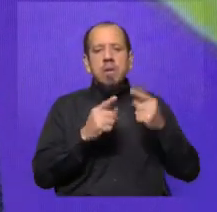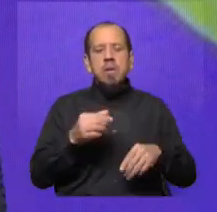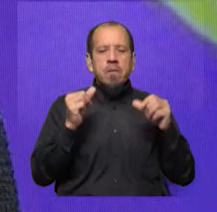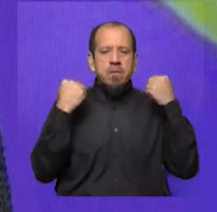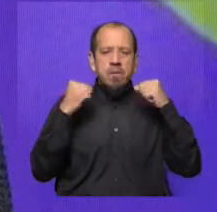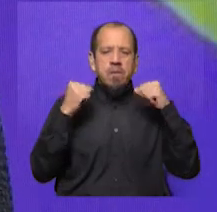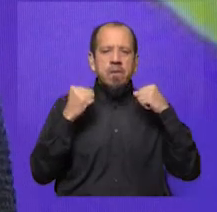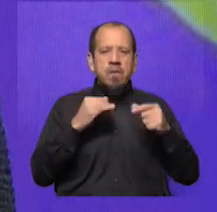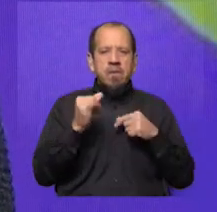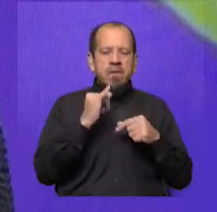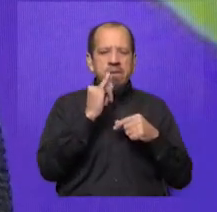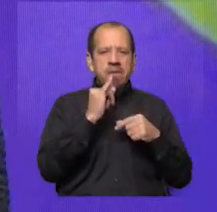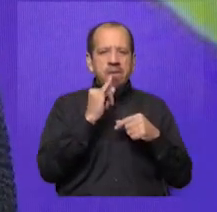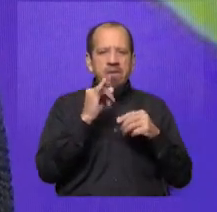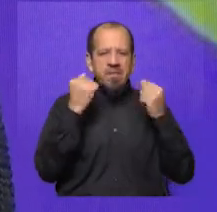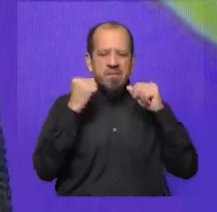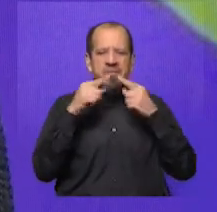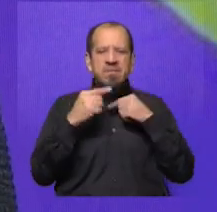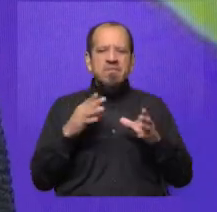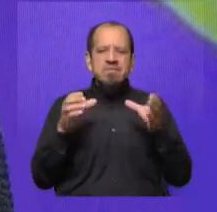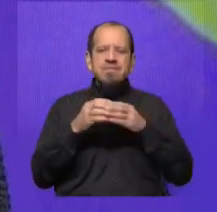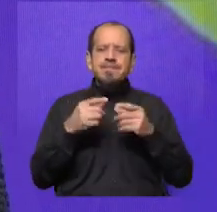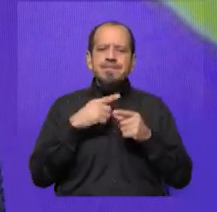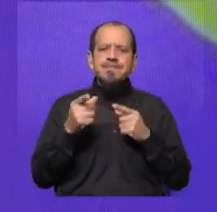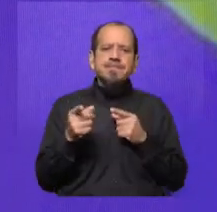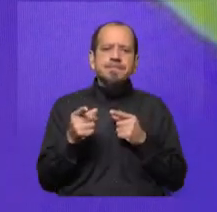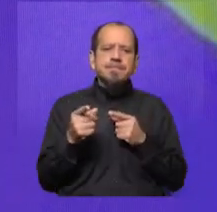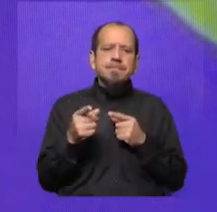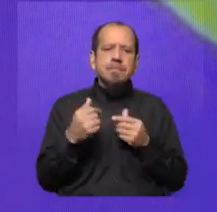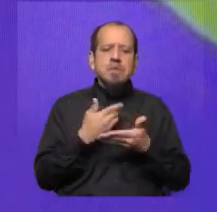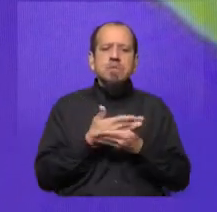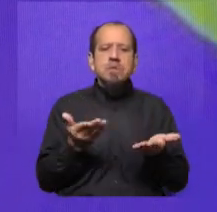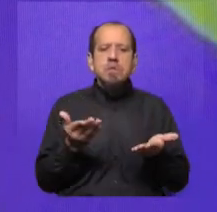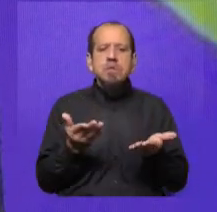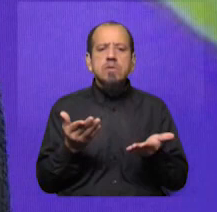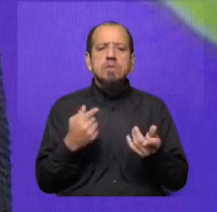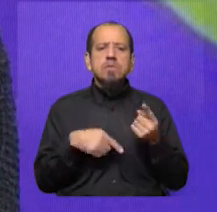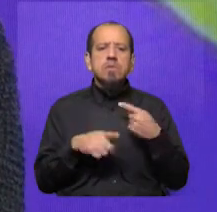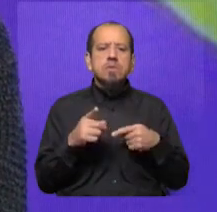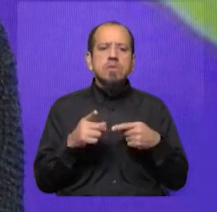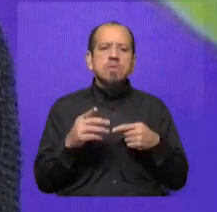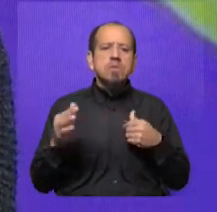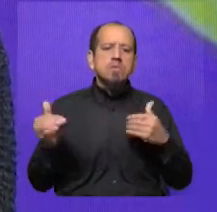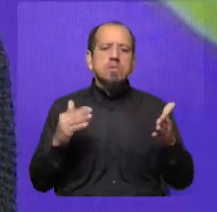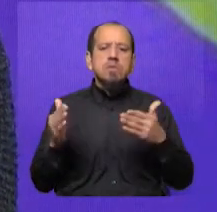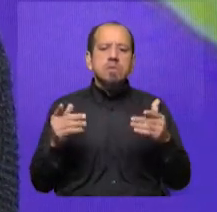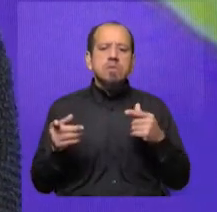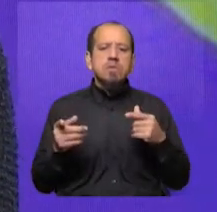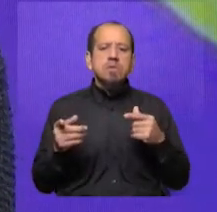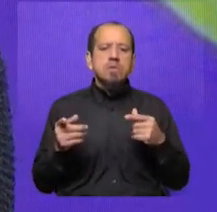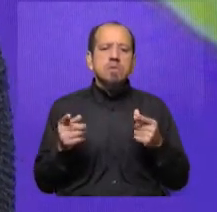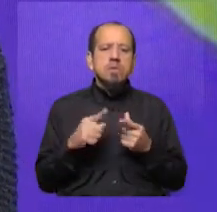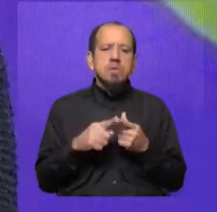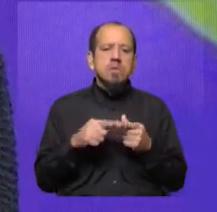los y Sports invitando un par de equipos nacionales que se mostraron Y eso está dentro del espacio que teníamos en un espacio bastante chico